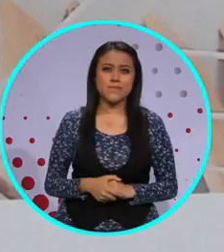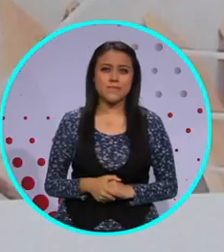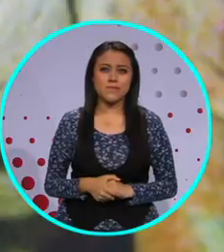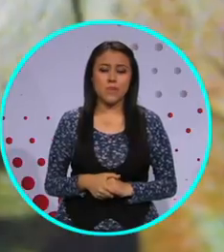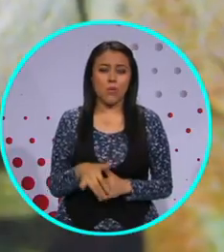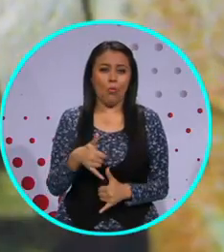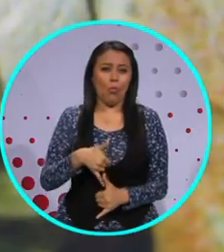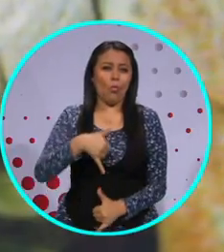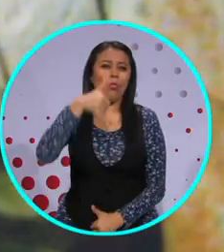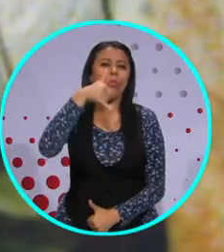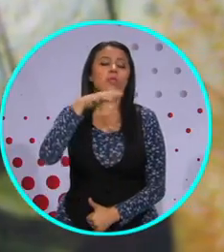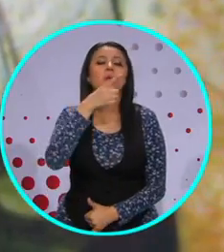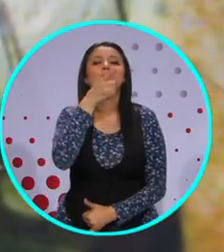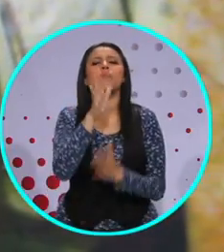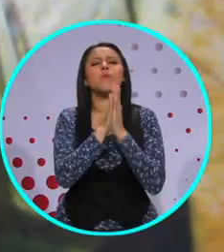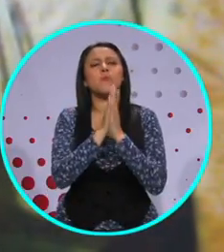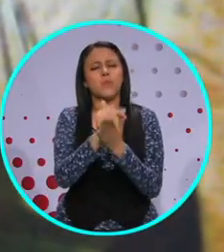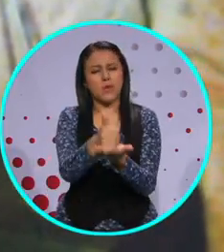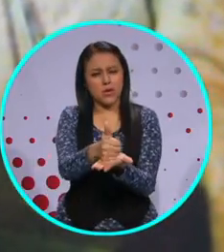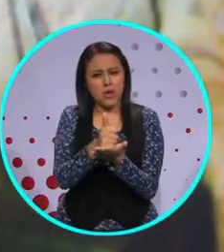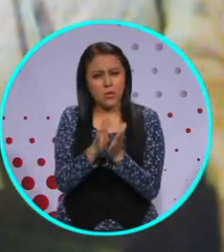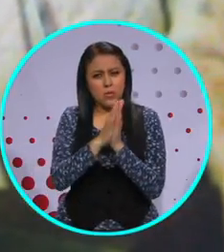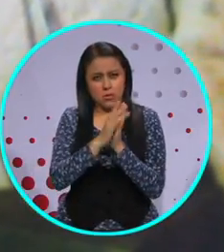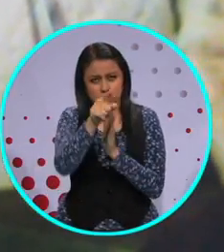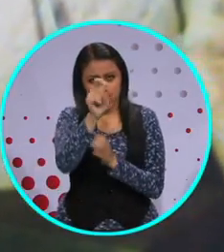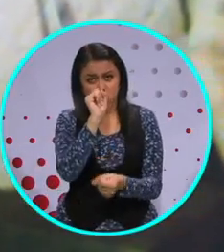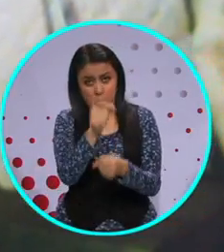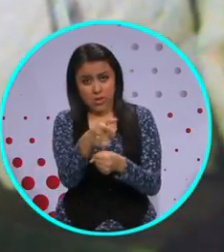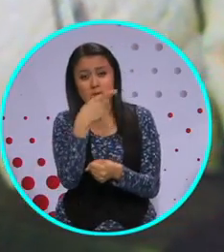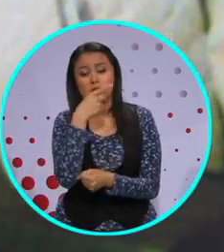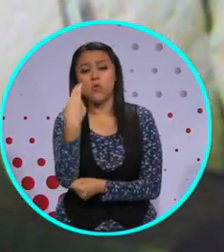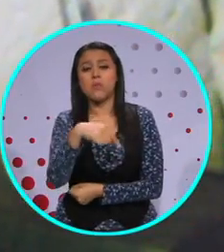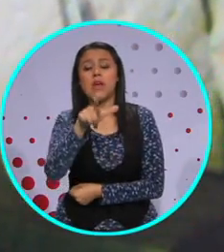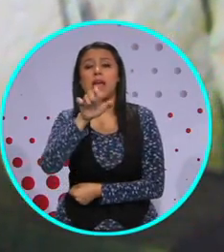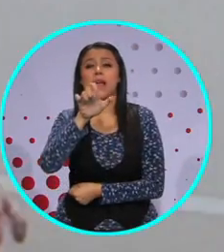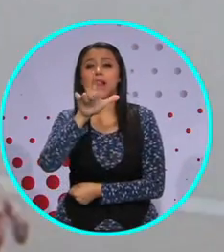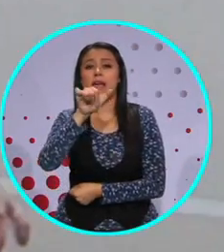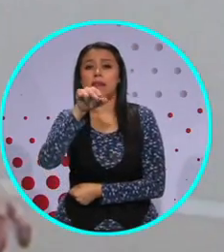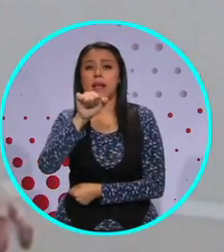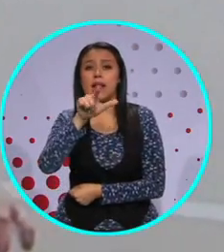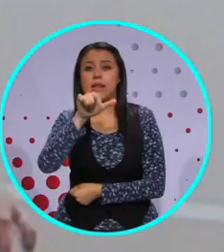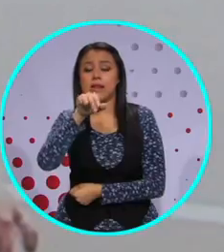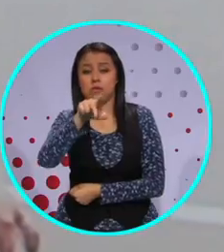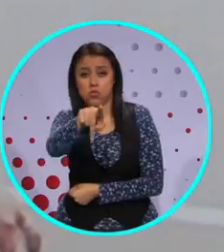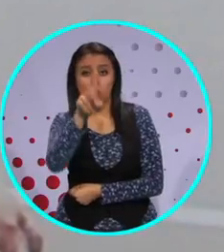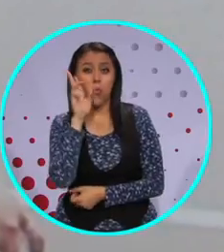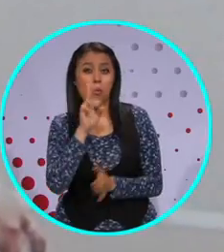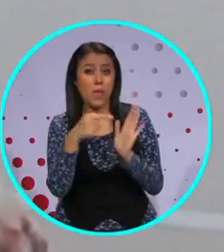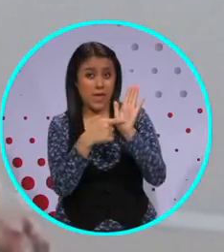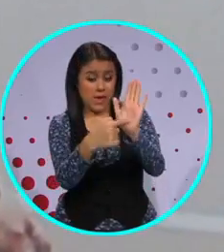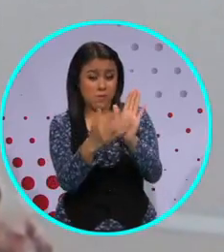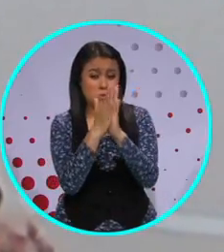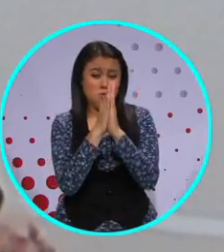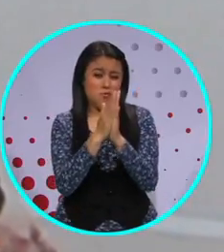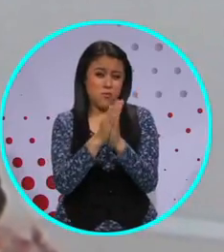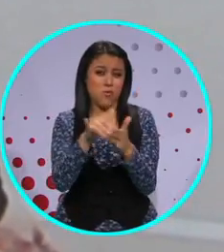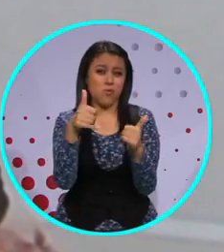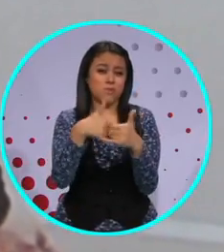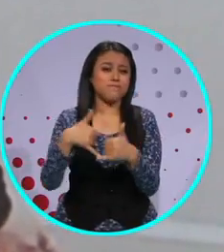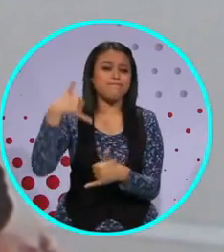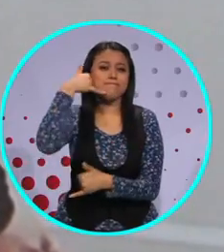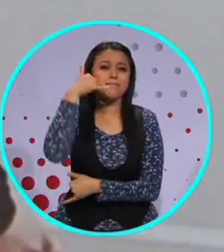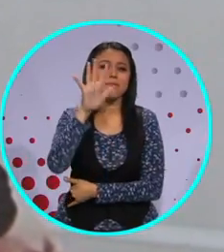delgada por ello solicitamos de su colaboración para encontrar a elena a lilí álvarez lópez si usted la ha visto comuníquese a nuestro teléfono